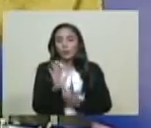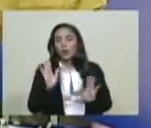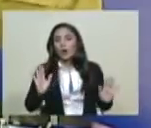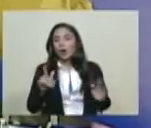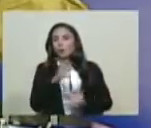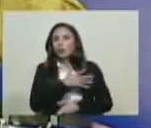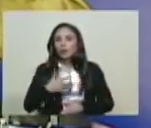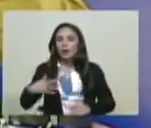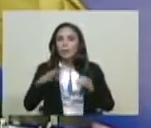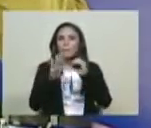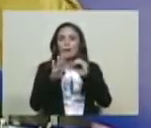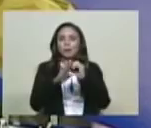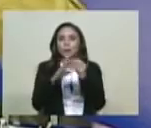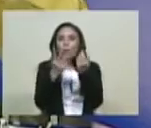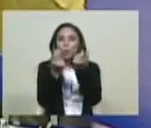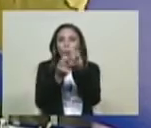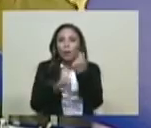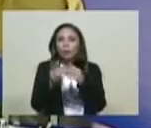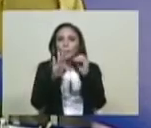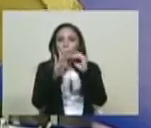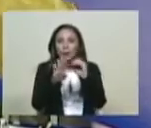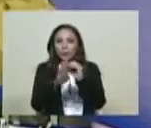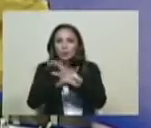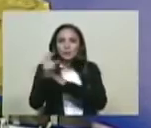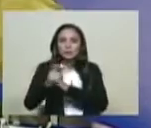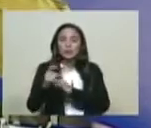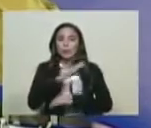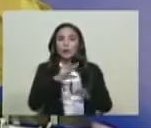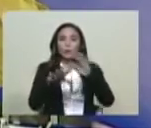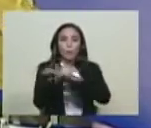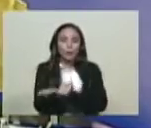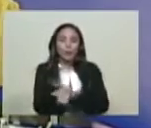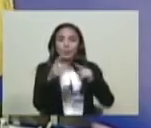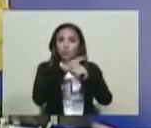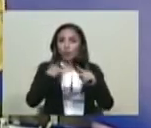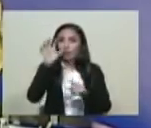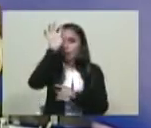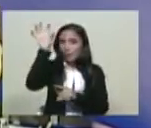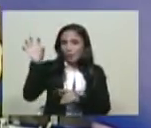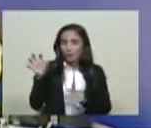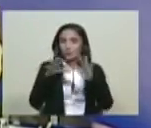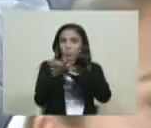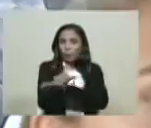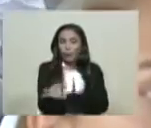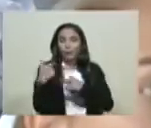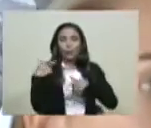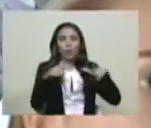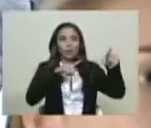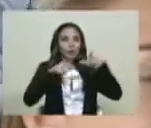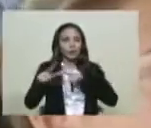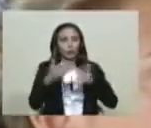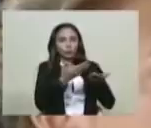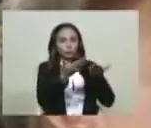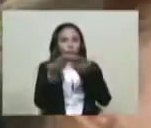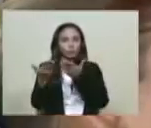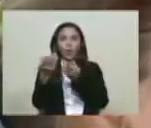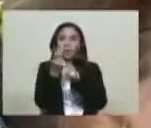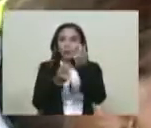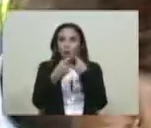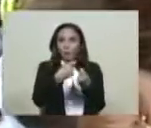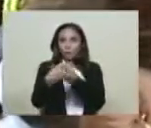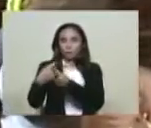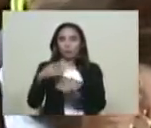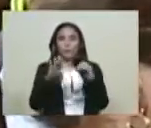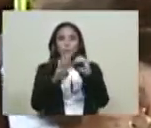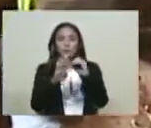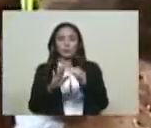Petro necesita el Ministerio de Salud para traer los equipos del mundo y yo estoy listo para entregarle la inversión en Petro.